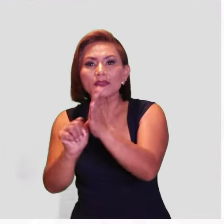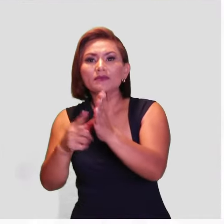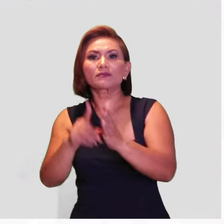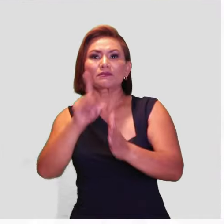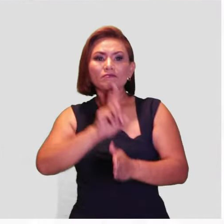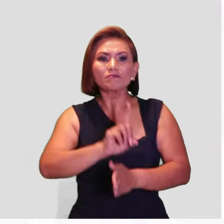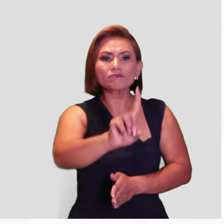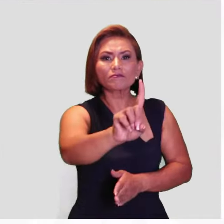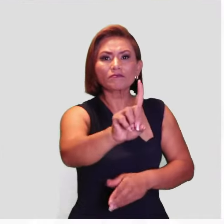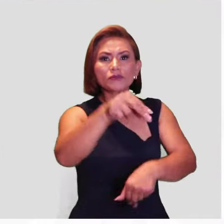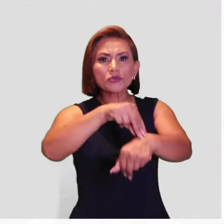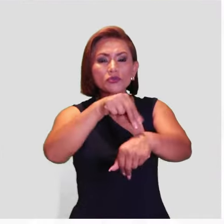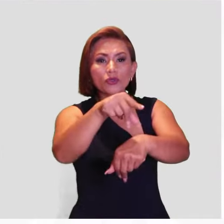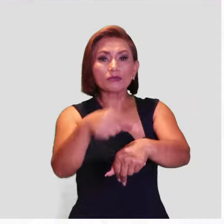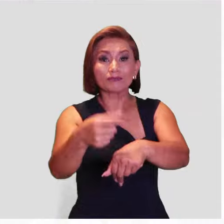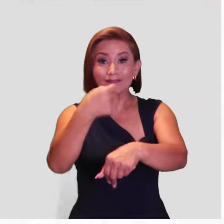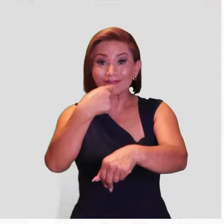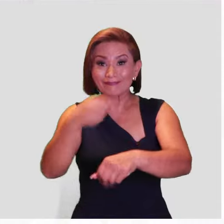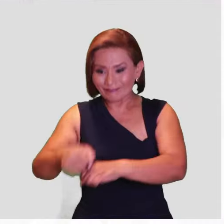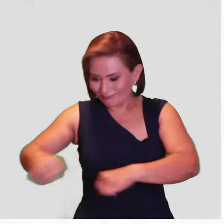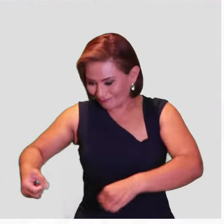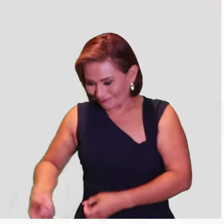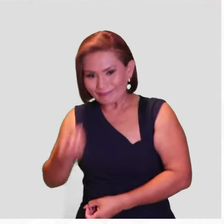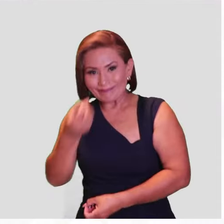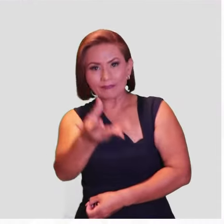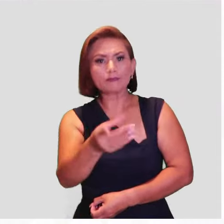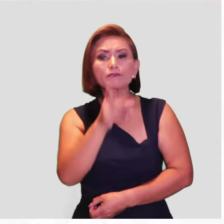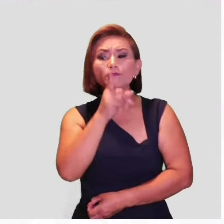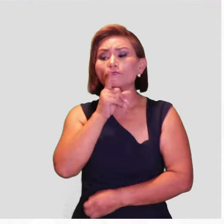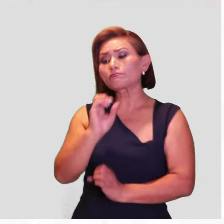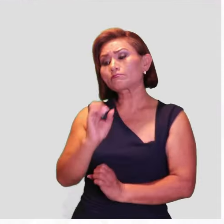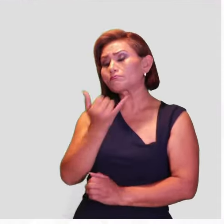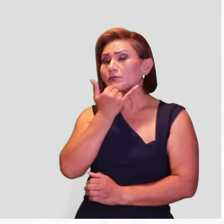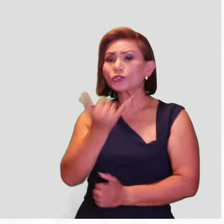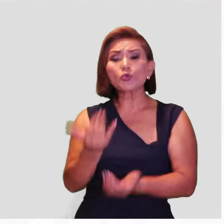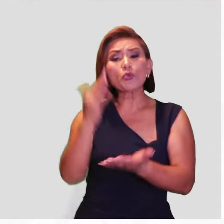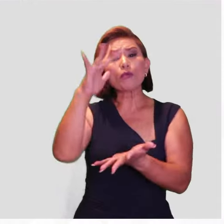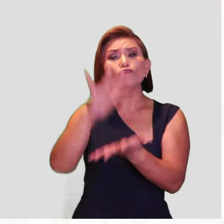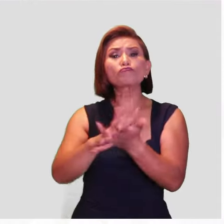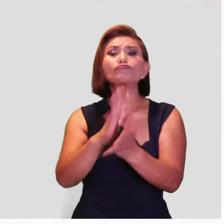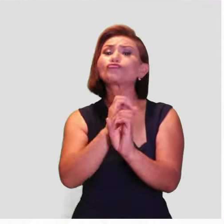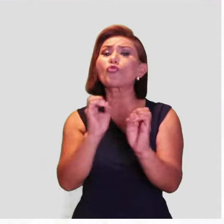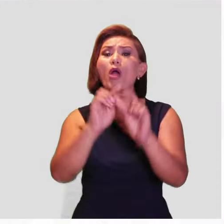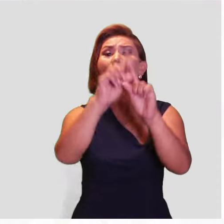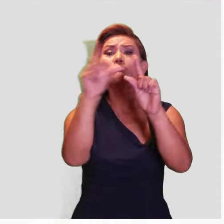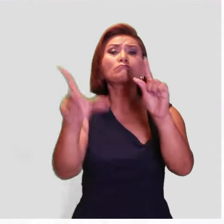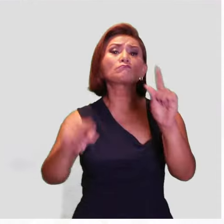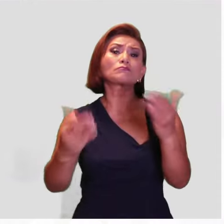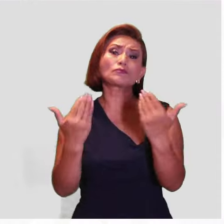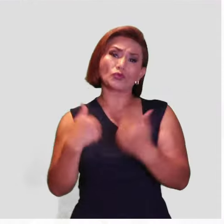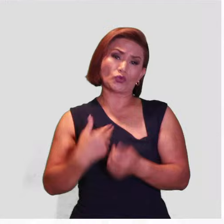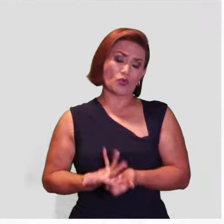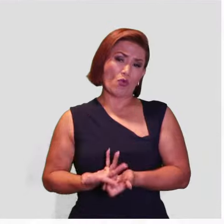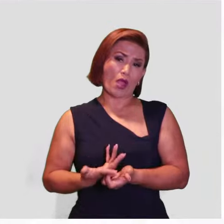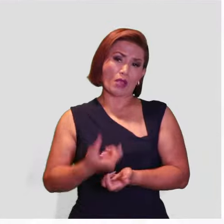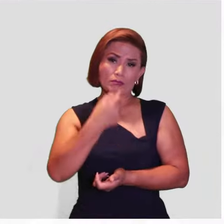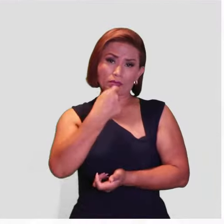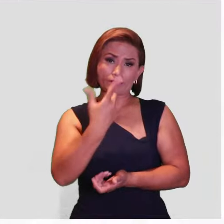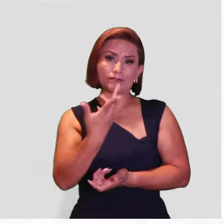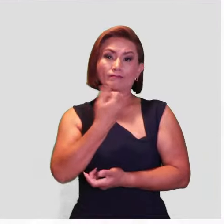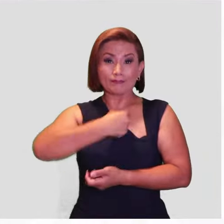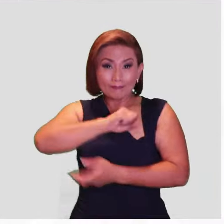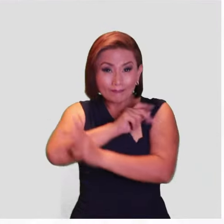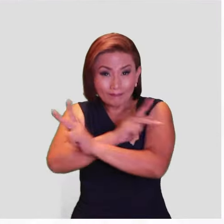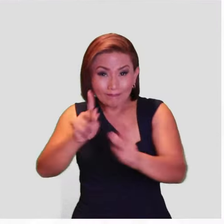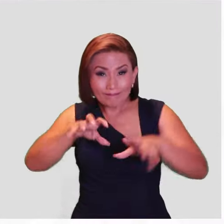médico, no lleva los medicamentos, justificándose por el desabasto que hay a nivel nacional. La salud no está al alcance de